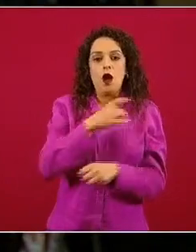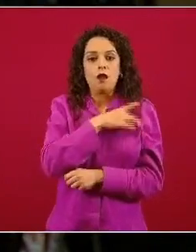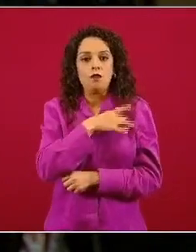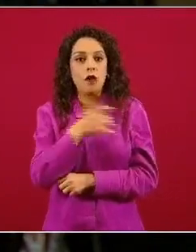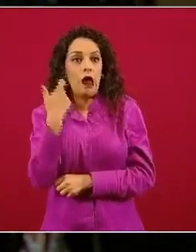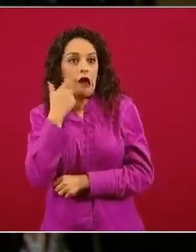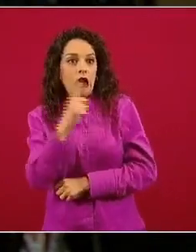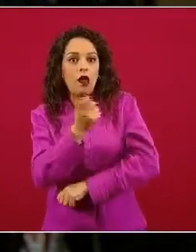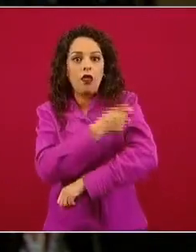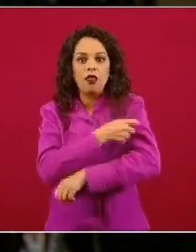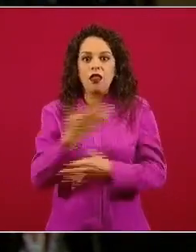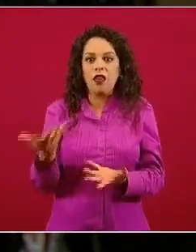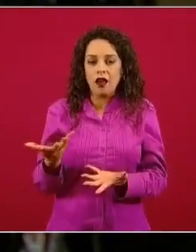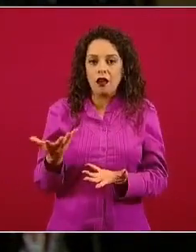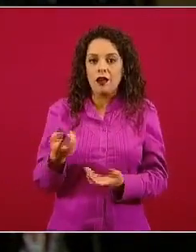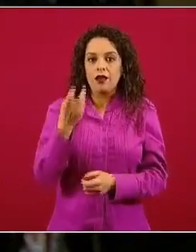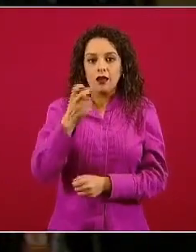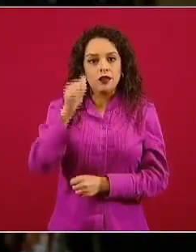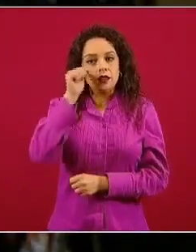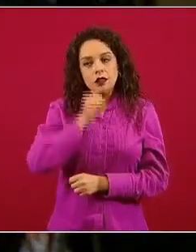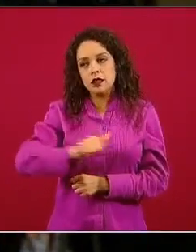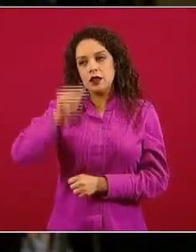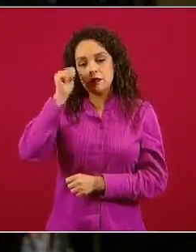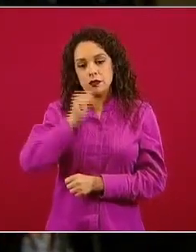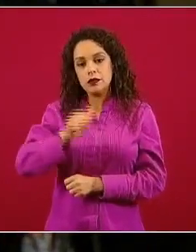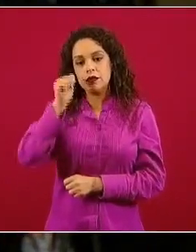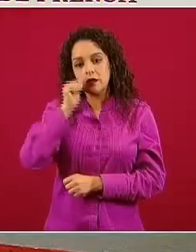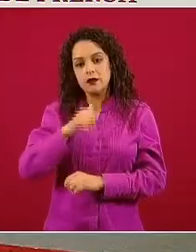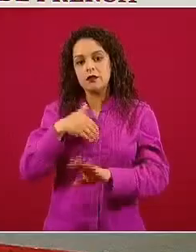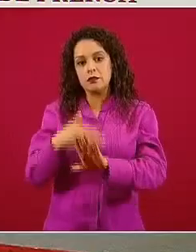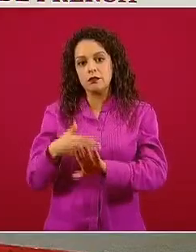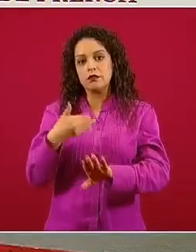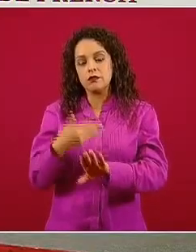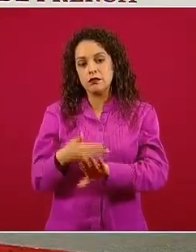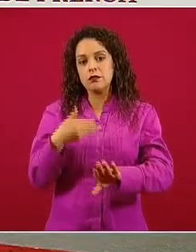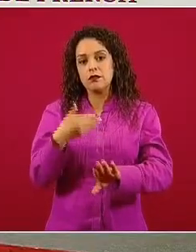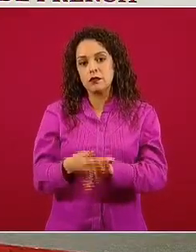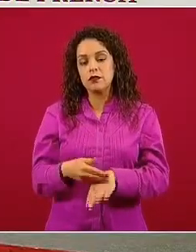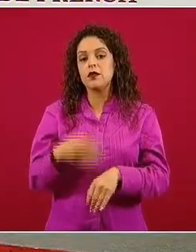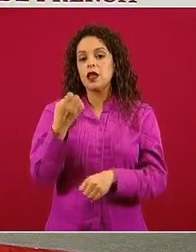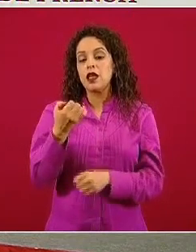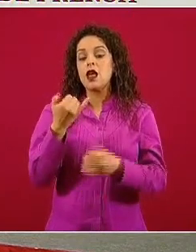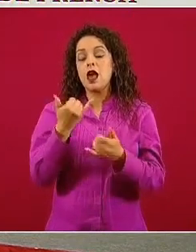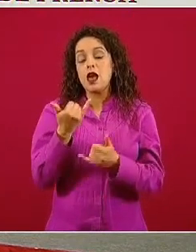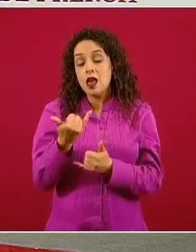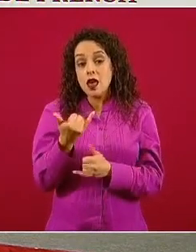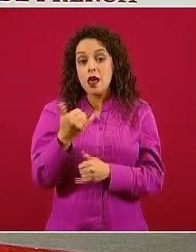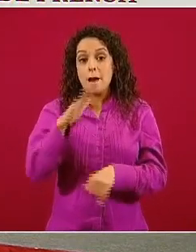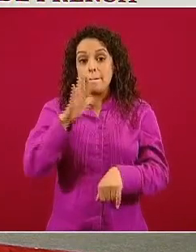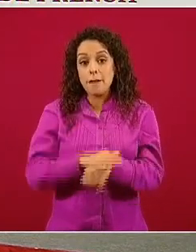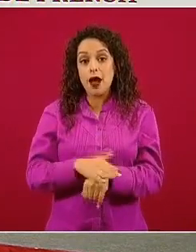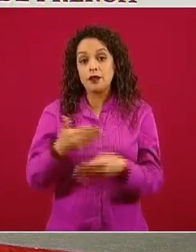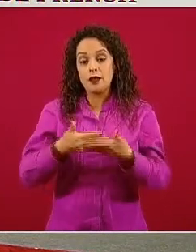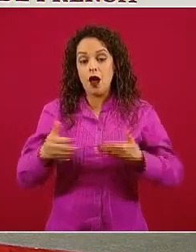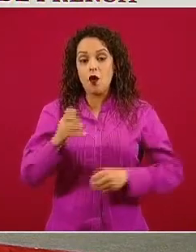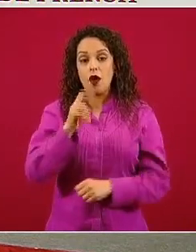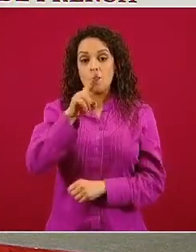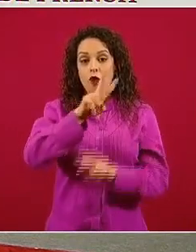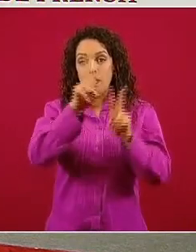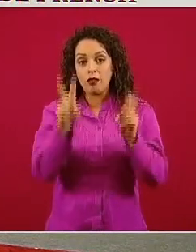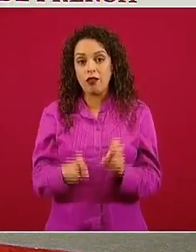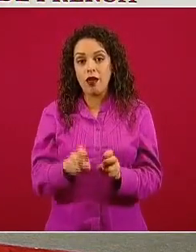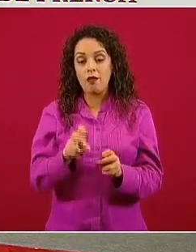paranoia que parece la constante desde que arrancó esta situación de la pandemia? Gracias. Muchas gracias por la pregunta,